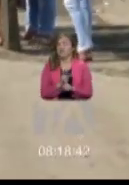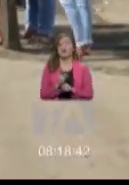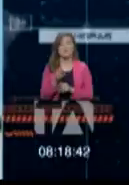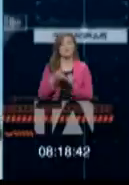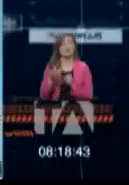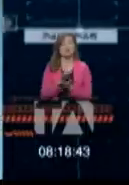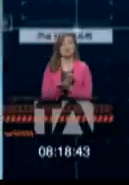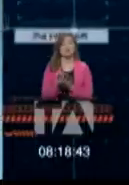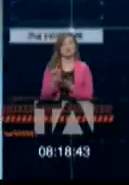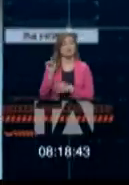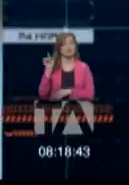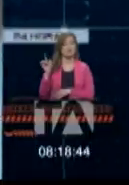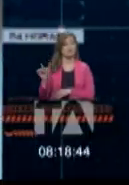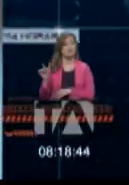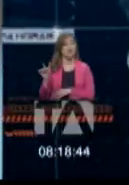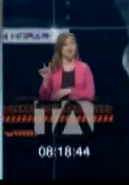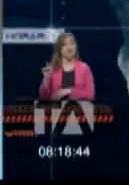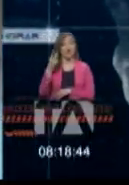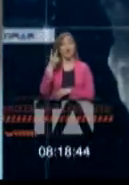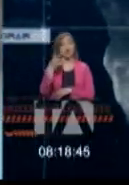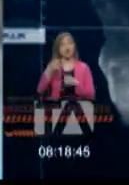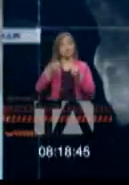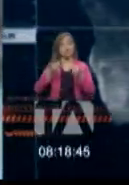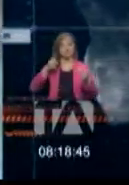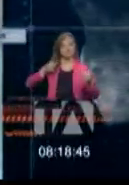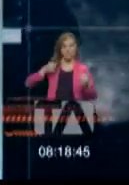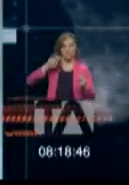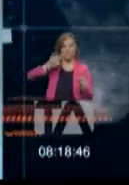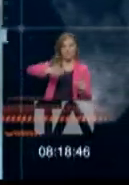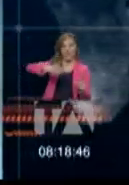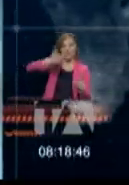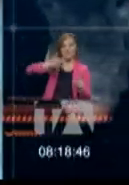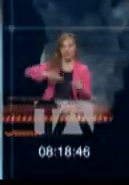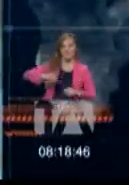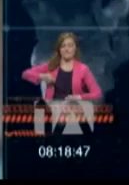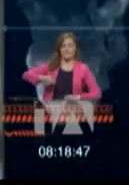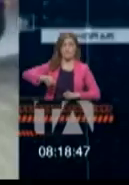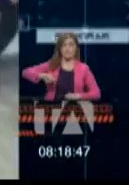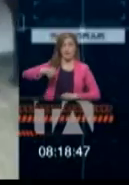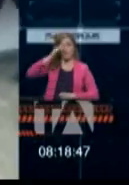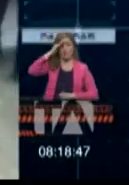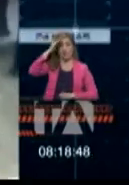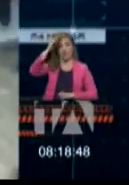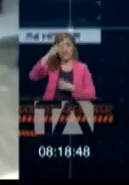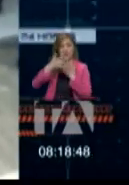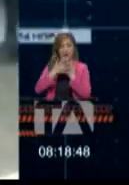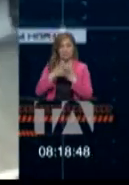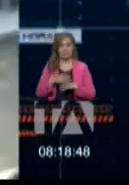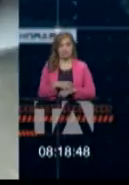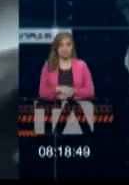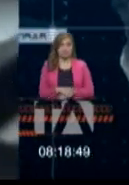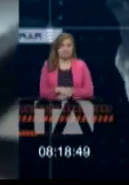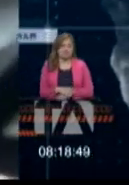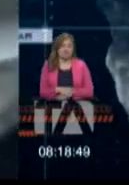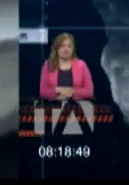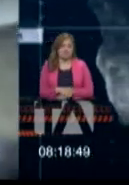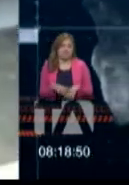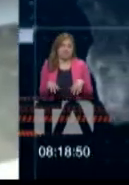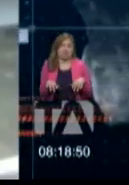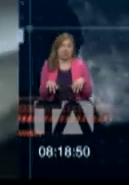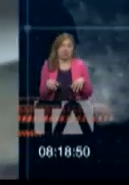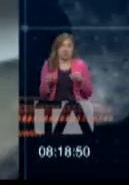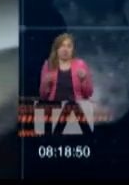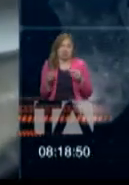este fin de semana fueran asesinados dos reos ante inmóviles agentes de seguridad que poco o nada pueden hacer ante los